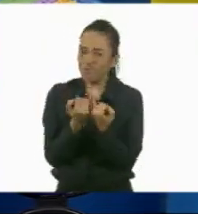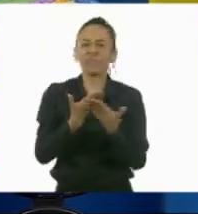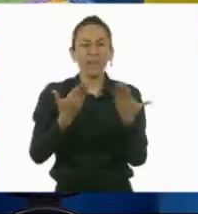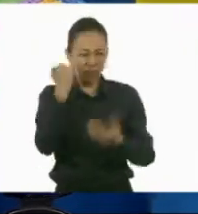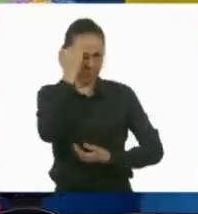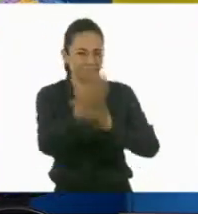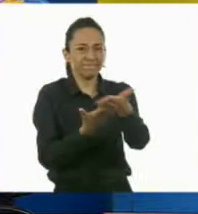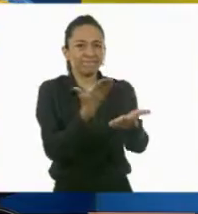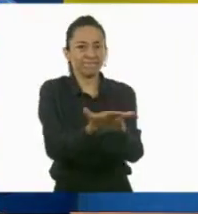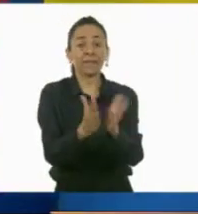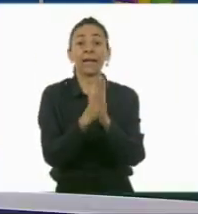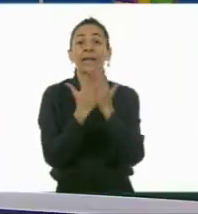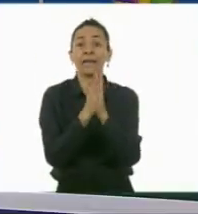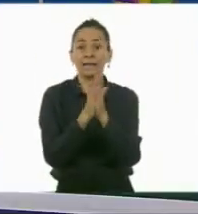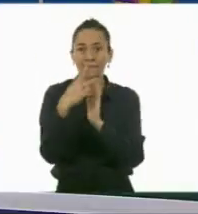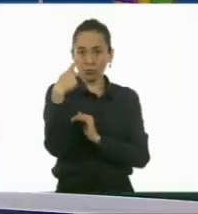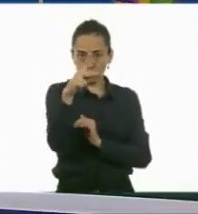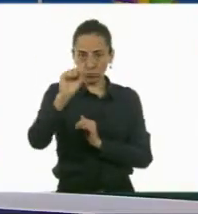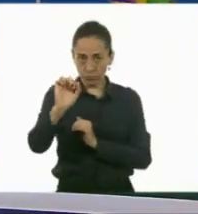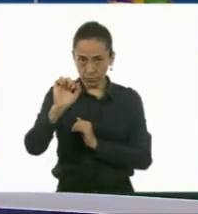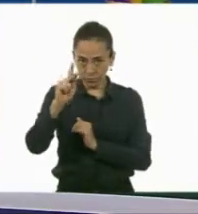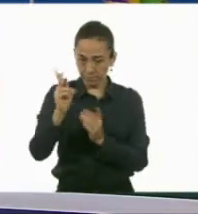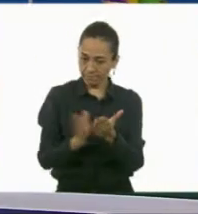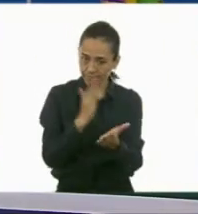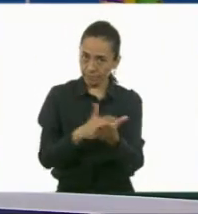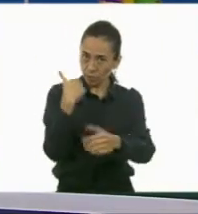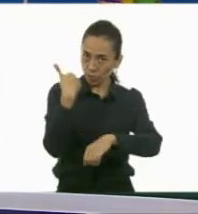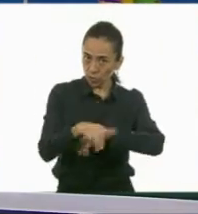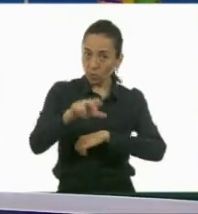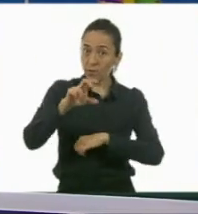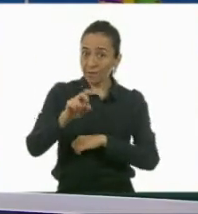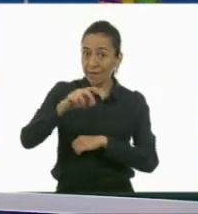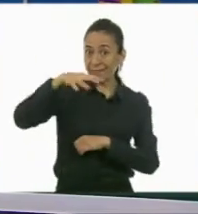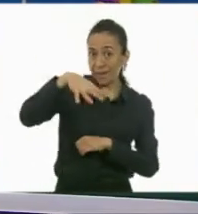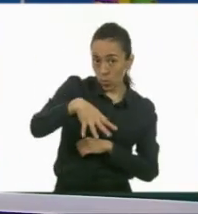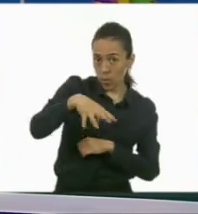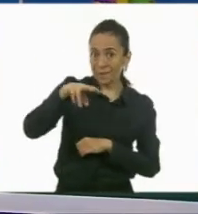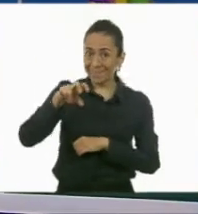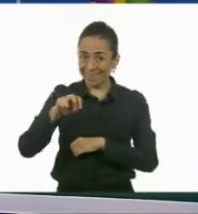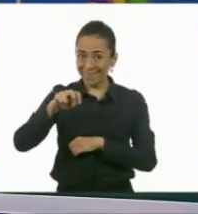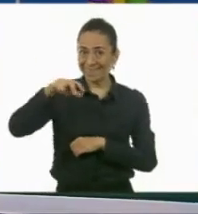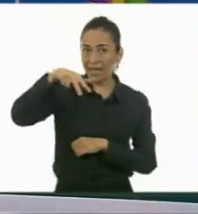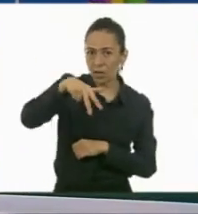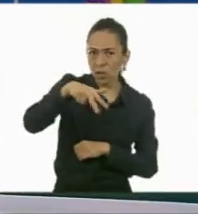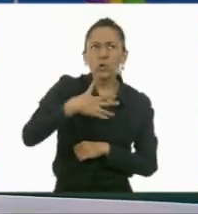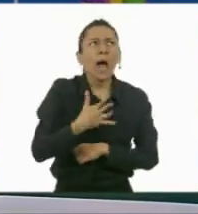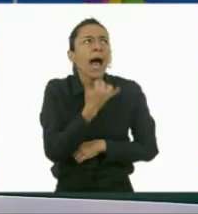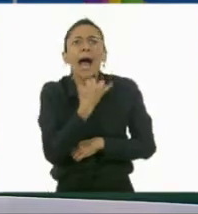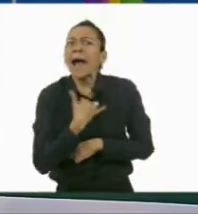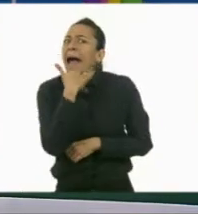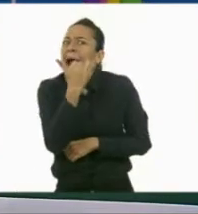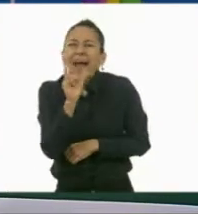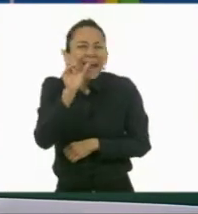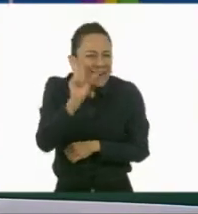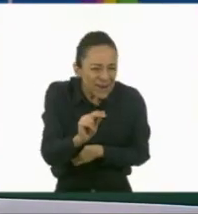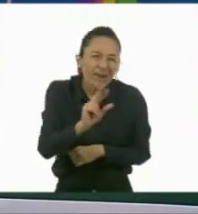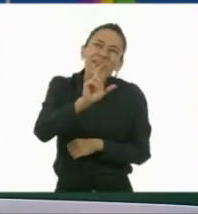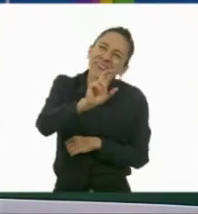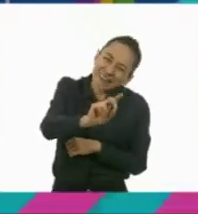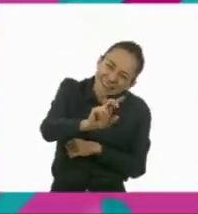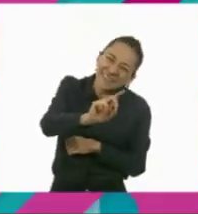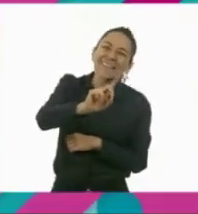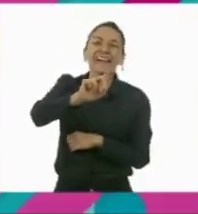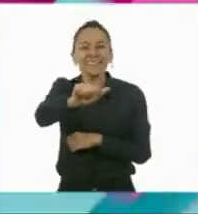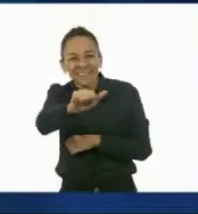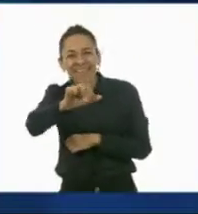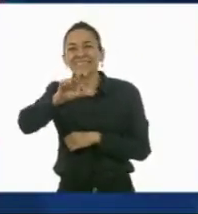la página 39 y 38, no es cierto, en las páginas 36 y 37,